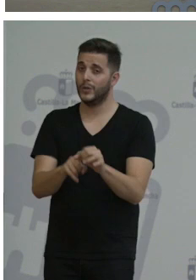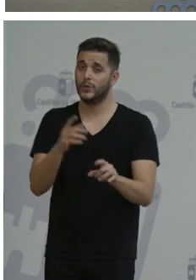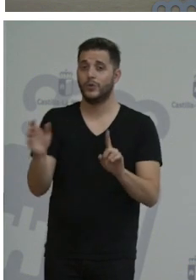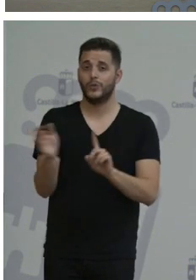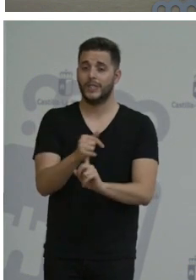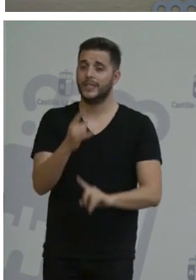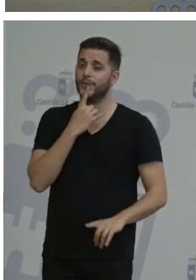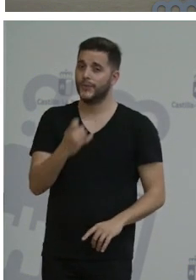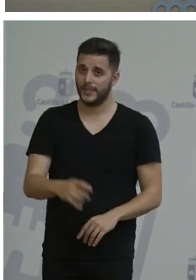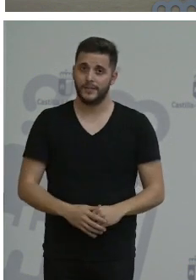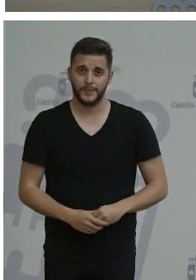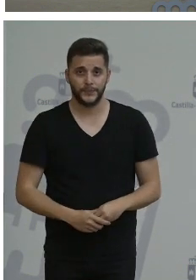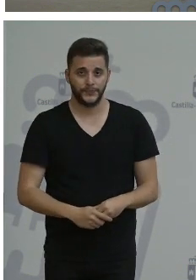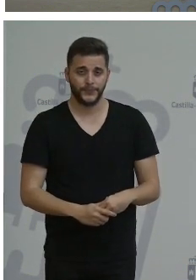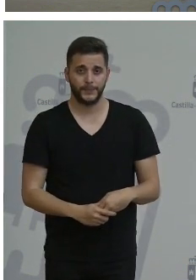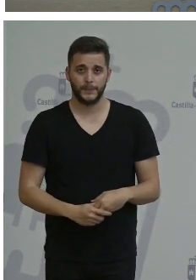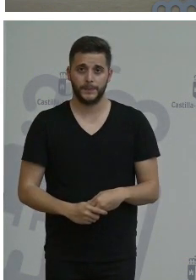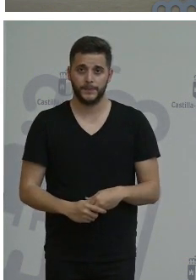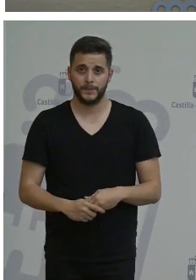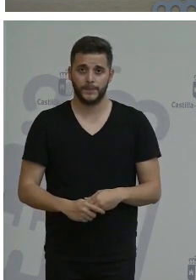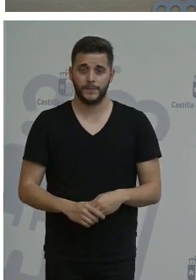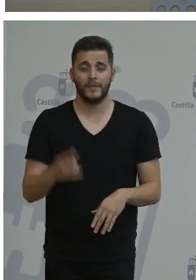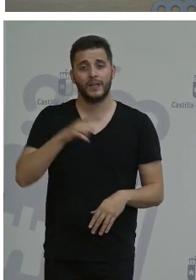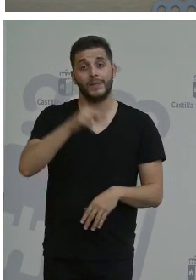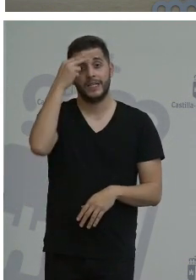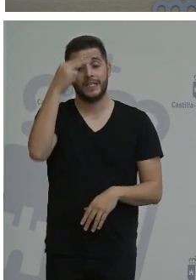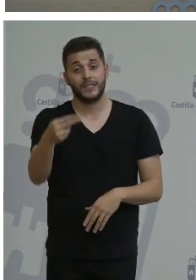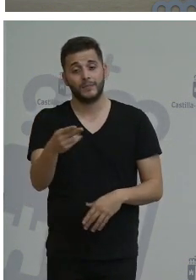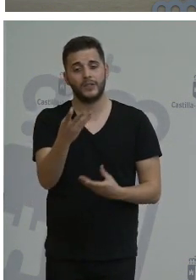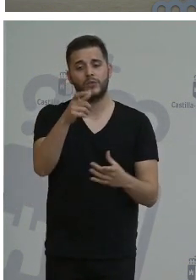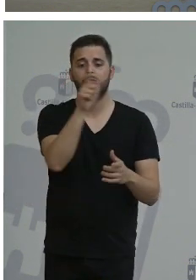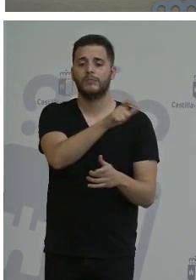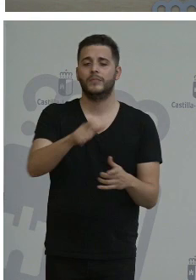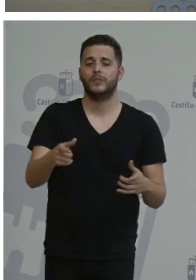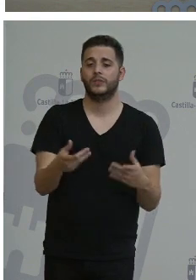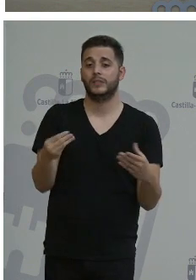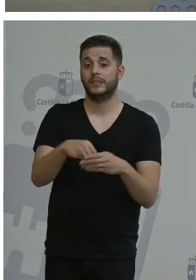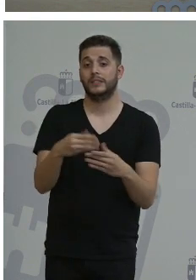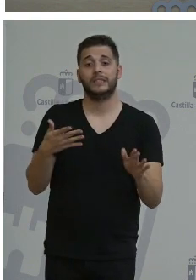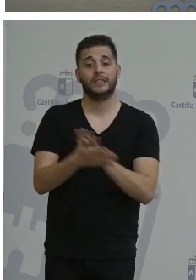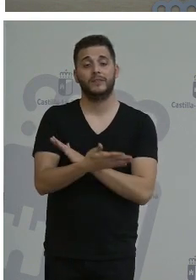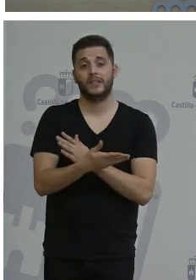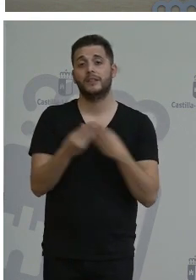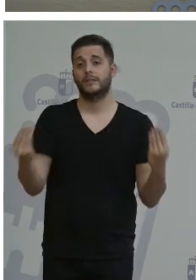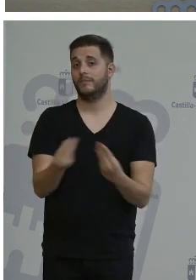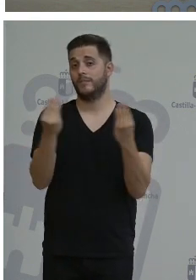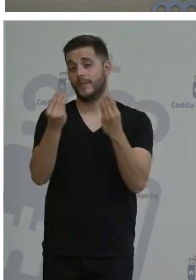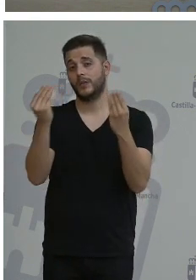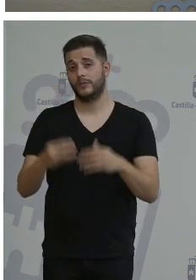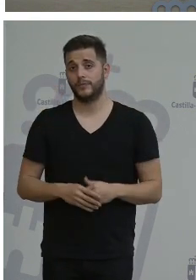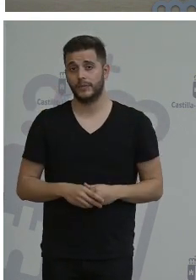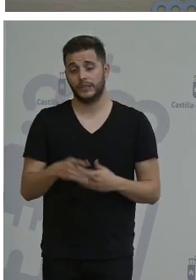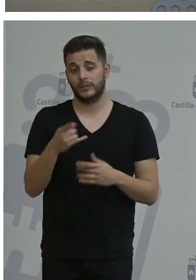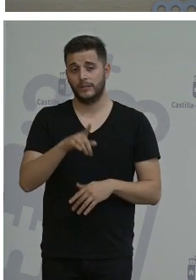poder acceder a ella. Y la tolerancia entre el resto de trabajadores crece. Es algo que también hemos